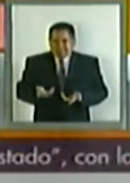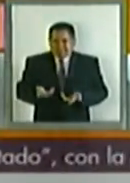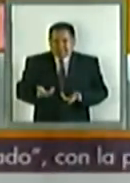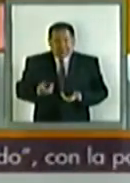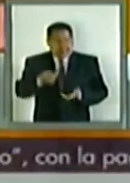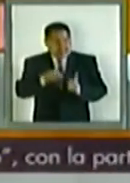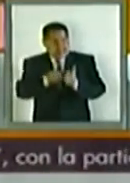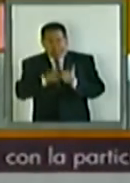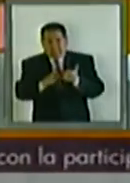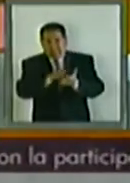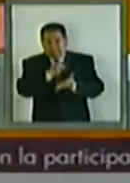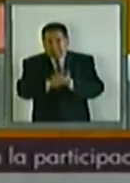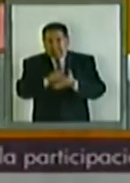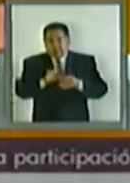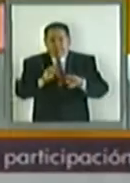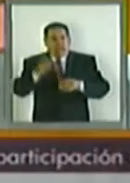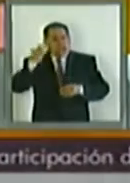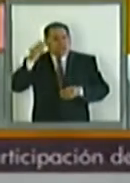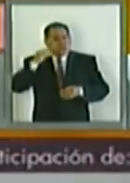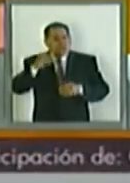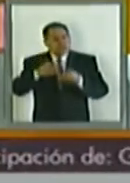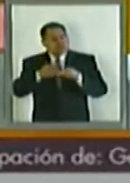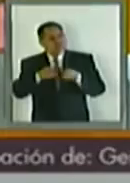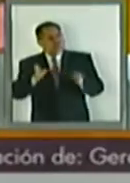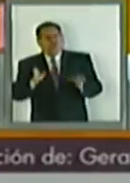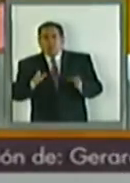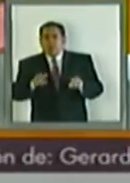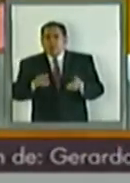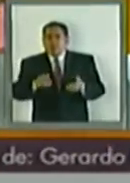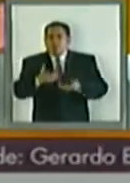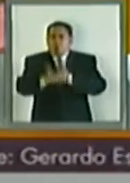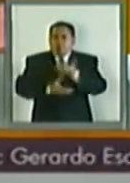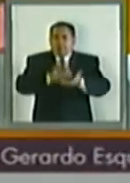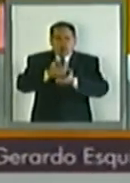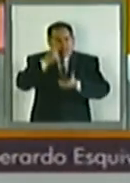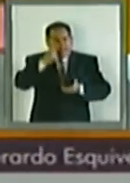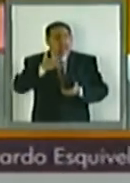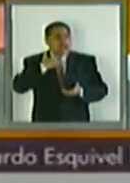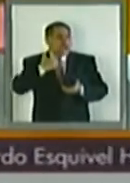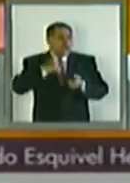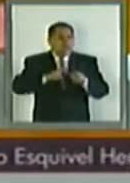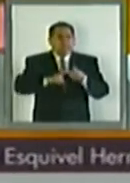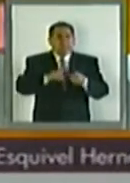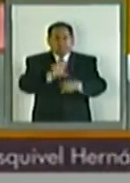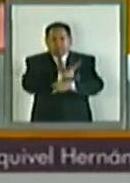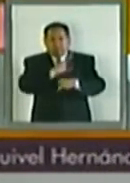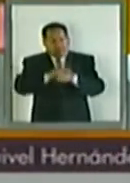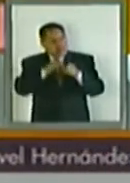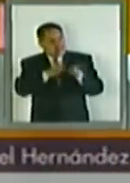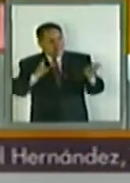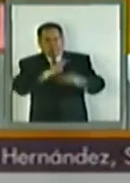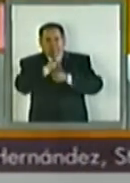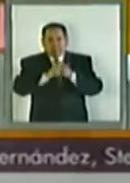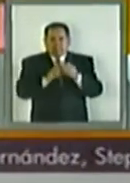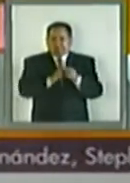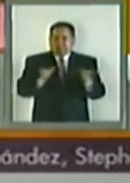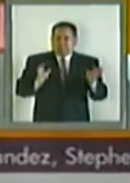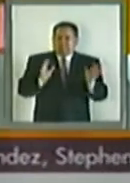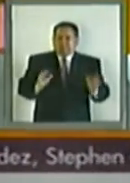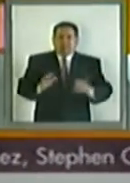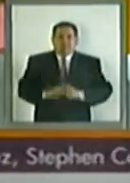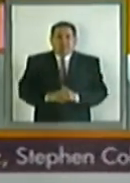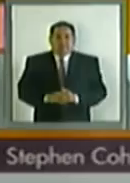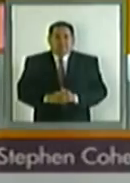Esta reforma lo que hizo fue abrir el mercado de las gasolinas y de electricidad en el país.